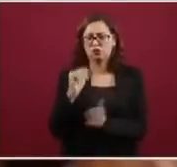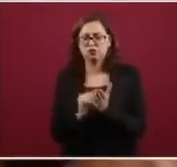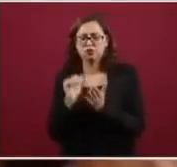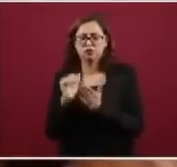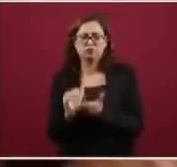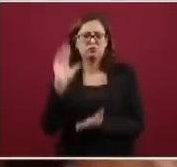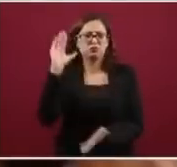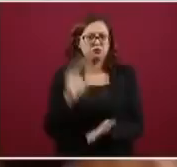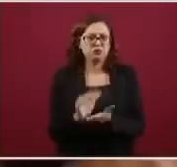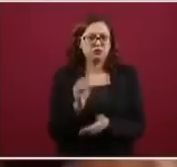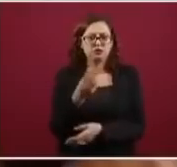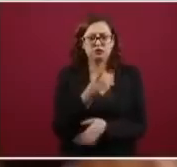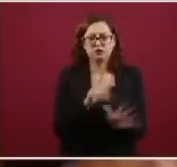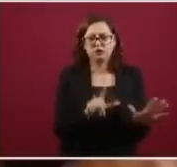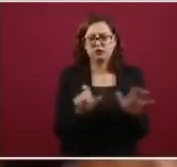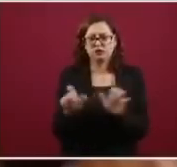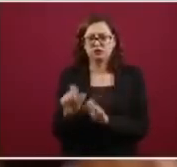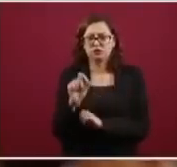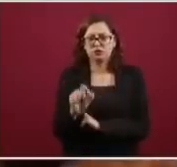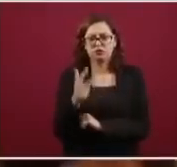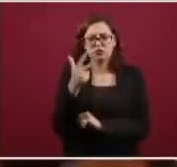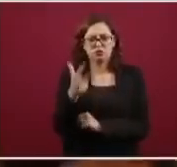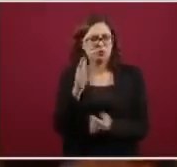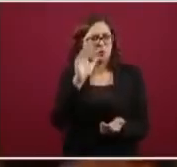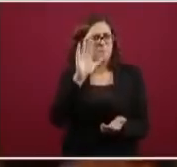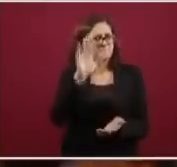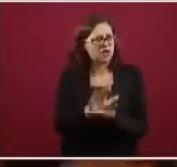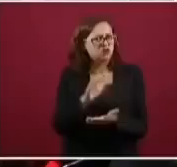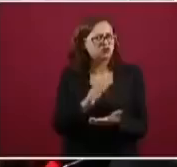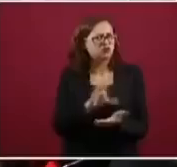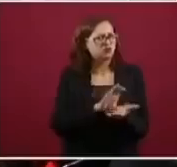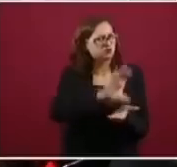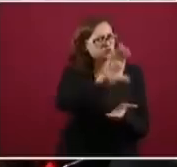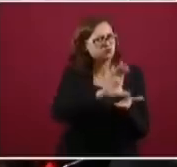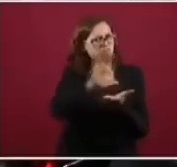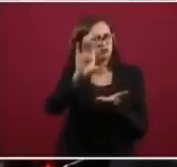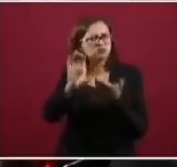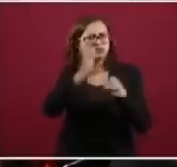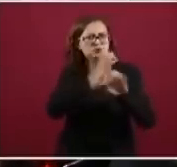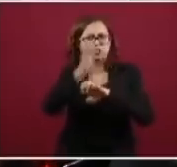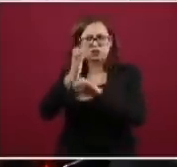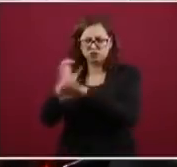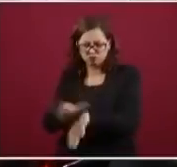a 731 mil punto 8 esto a qué se debe el secretario gracias